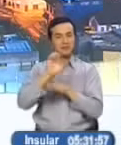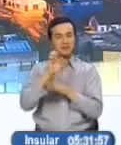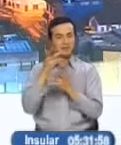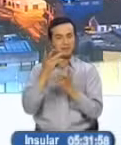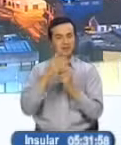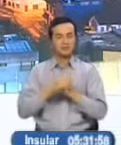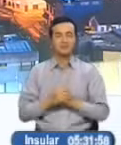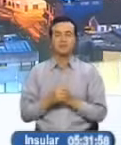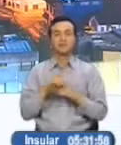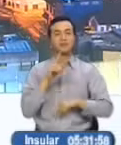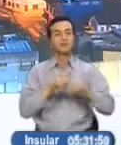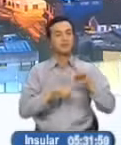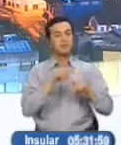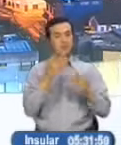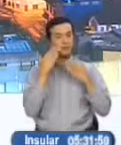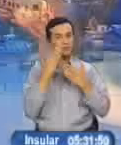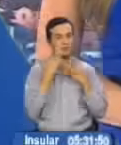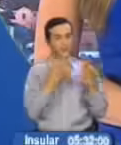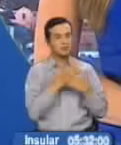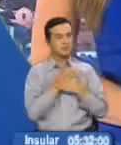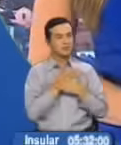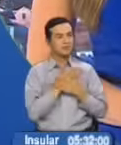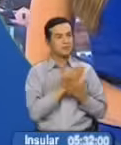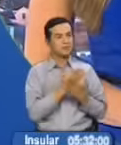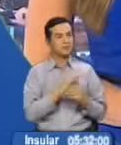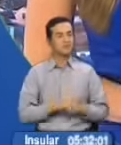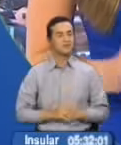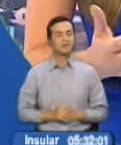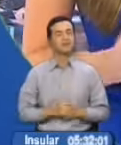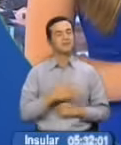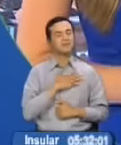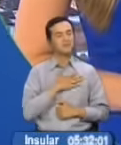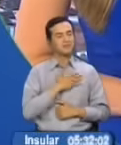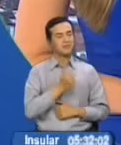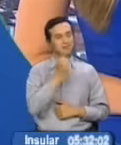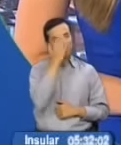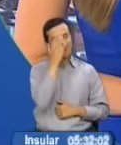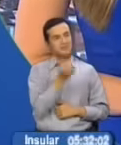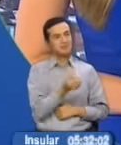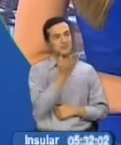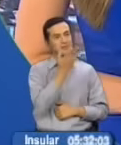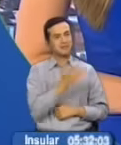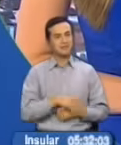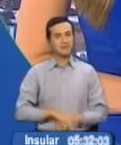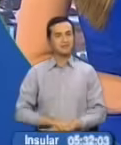nuestro compañero Abraham Verduga, que se encuentra en el puerto principal. Abraham, buenos días.